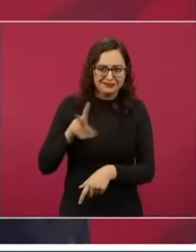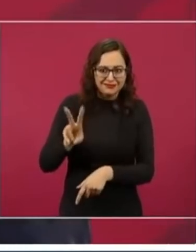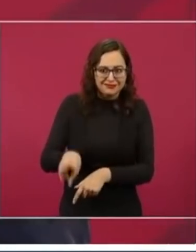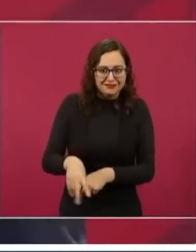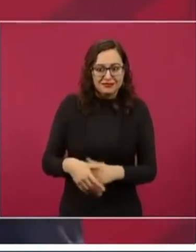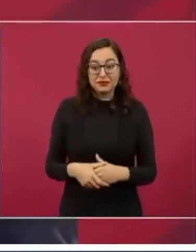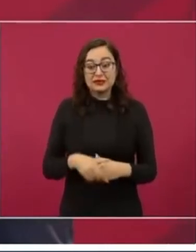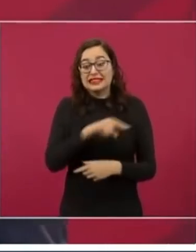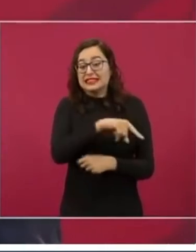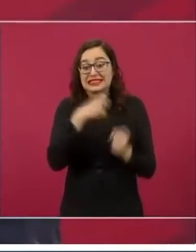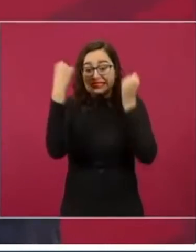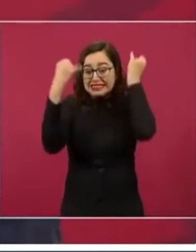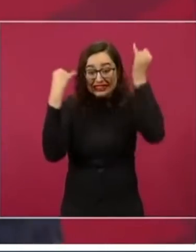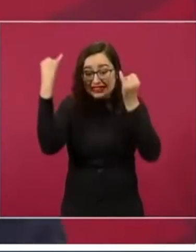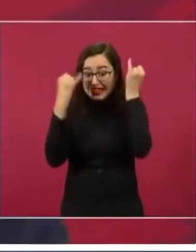y